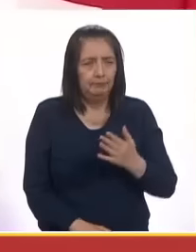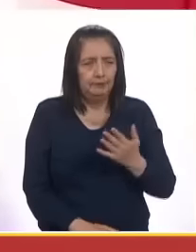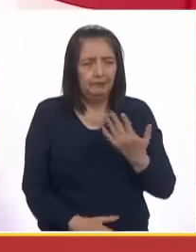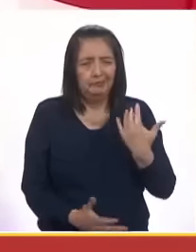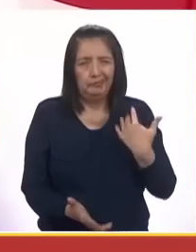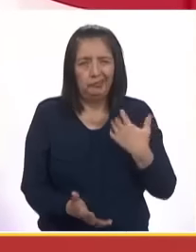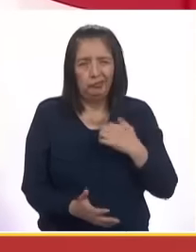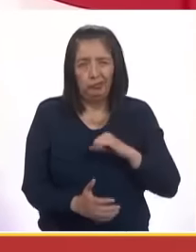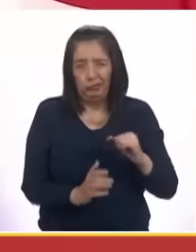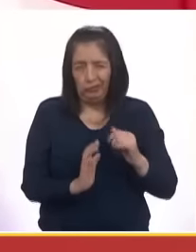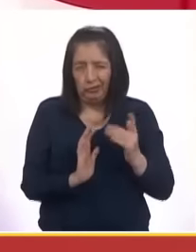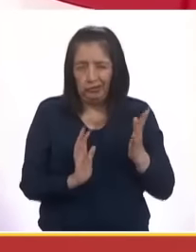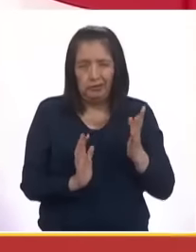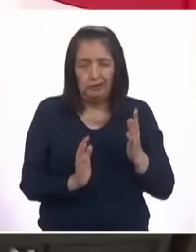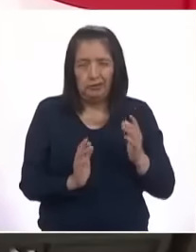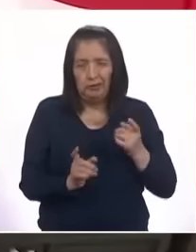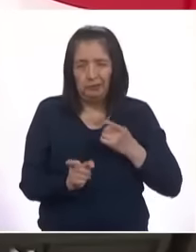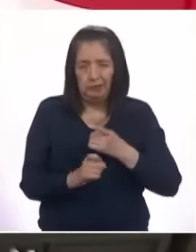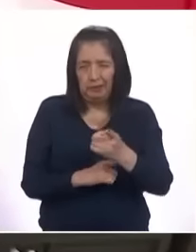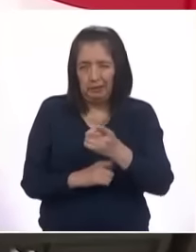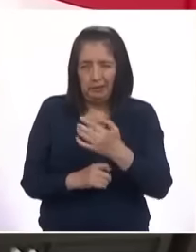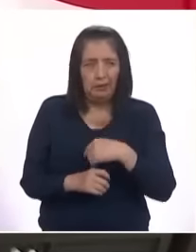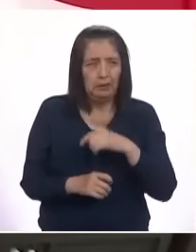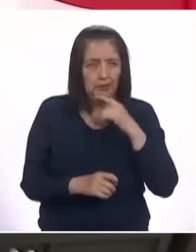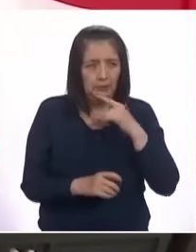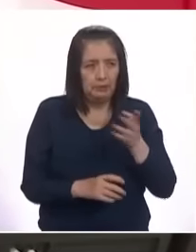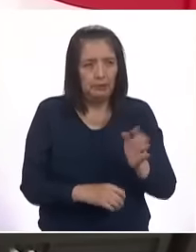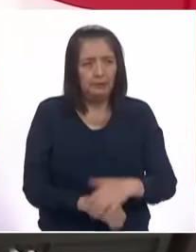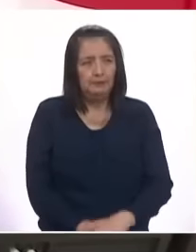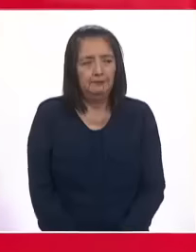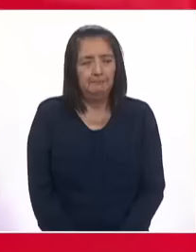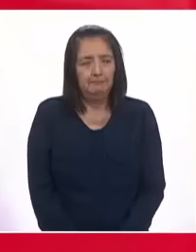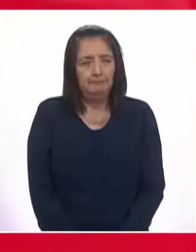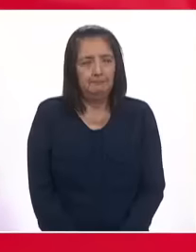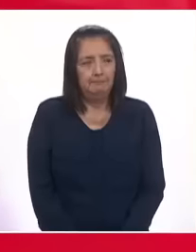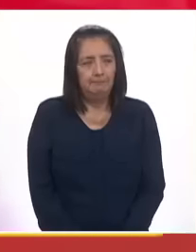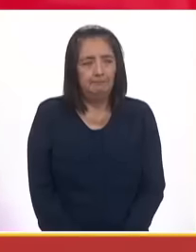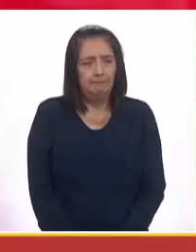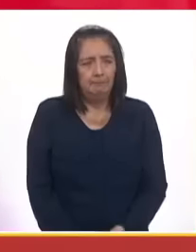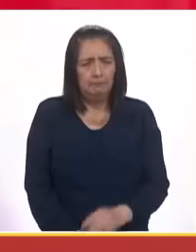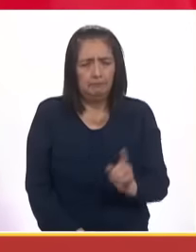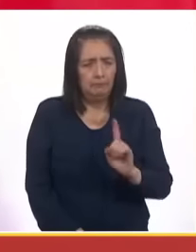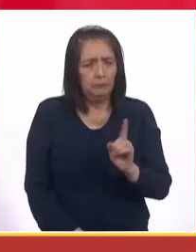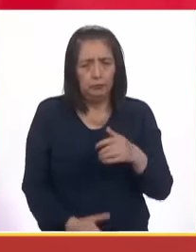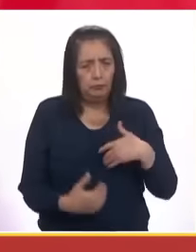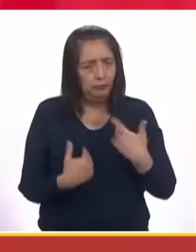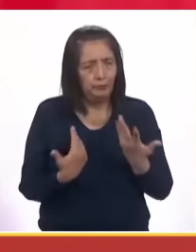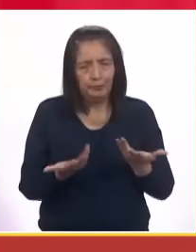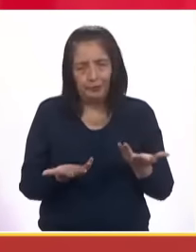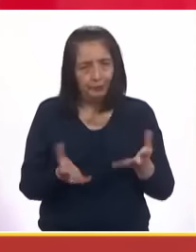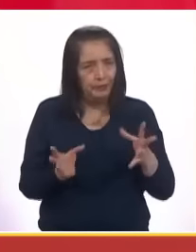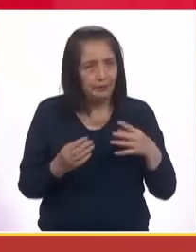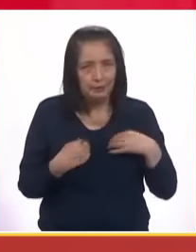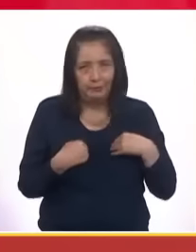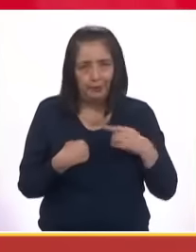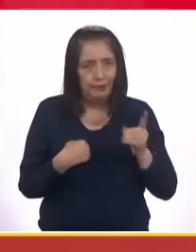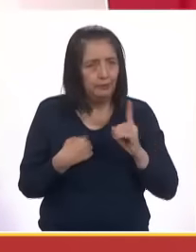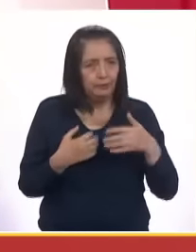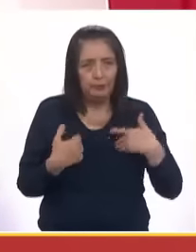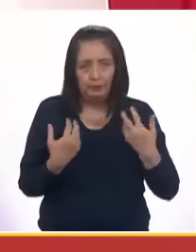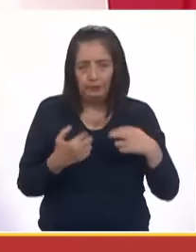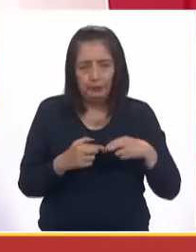misógina, de maltrato a las mujeres, eso no lo podemos tolerar, no lo podemos